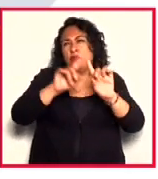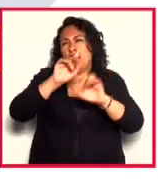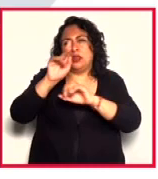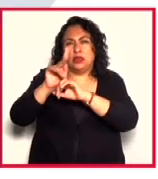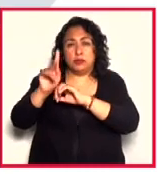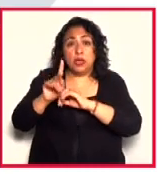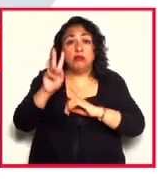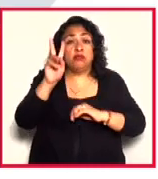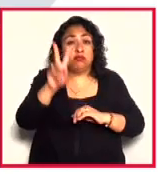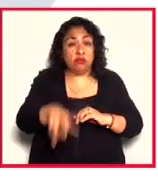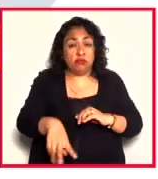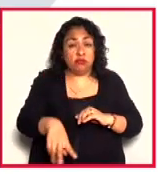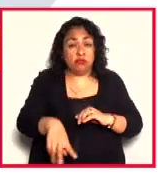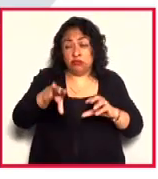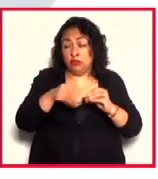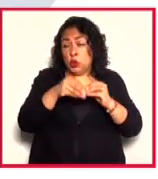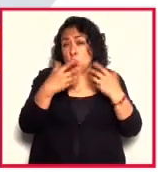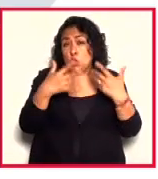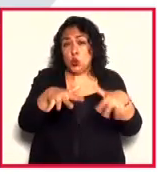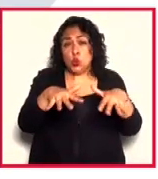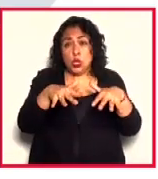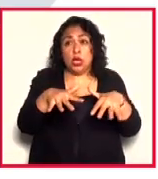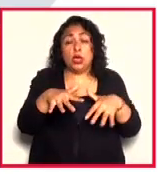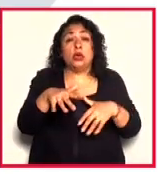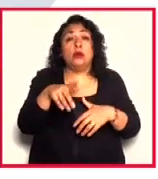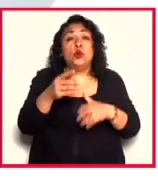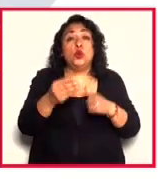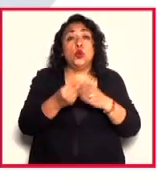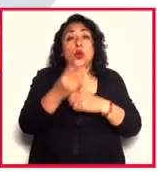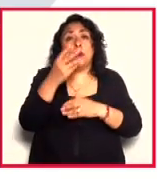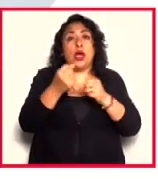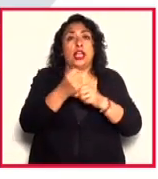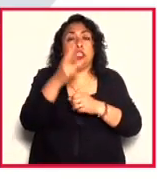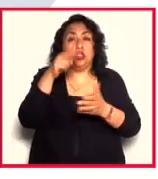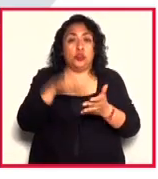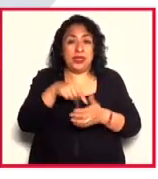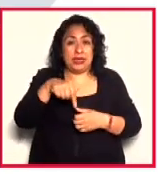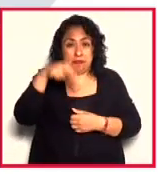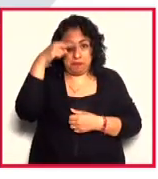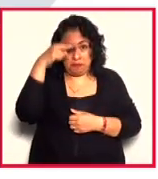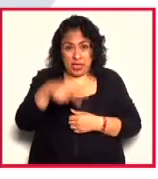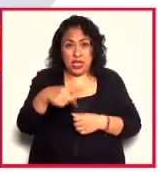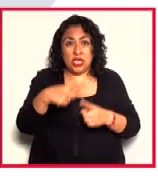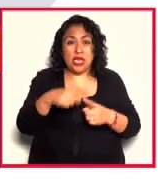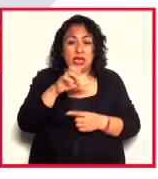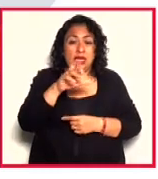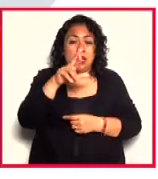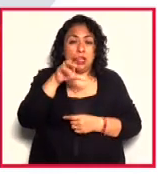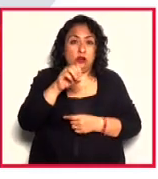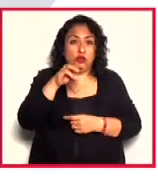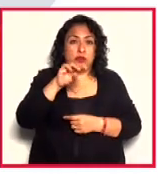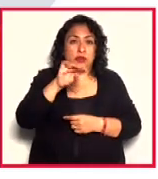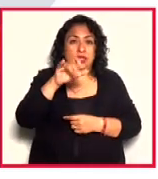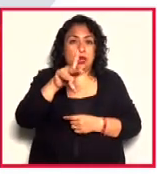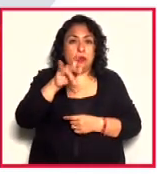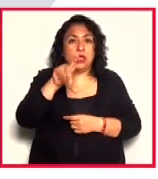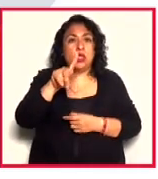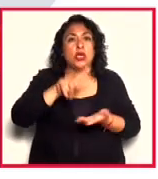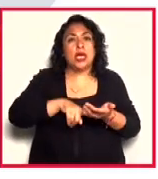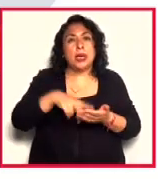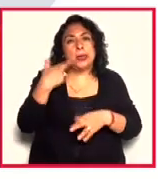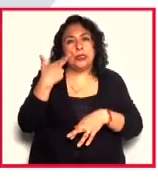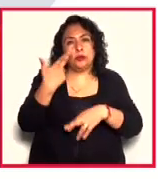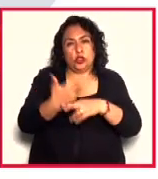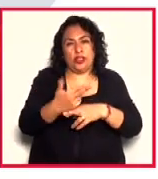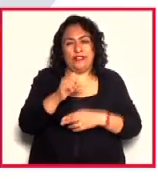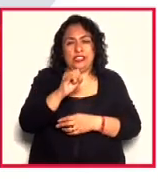obra realmente sensacional. Fue estrenada en el año 2000 y aquí en México la estrenó Carlos Miguel Prieto al frente de la Sinfónica Nacional en